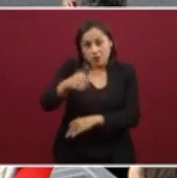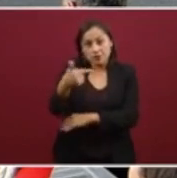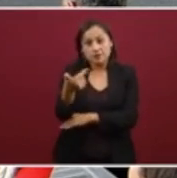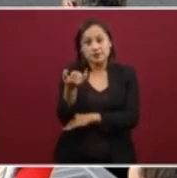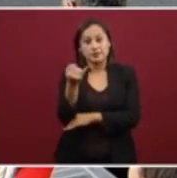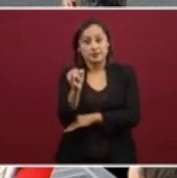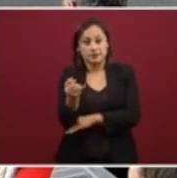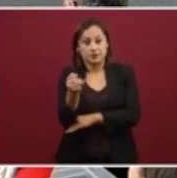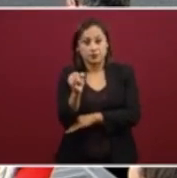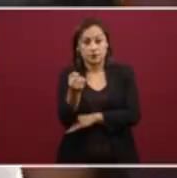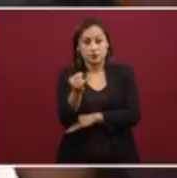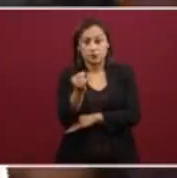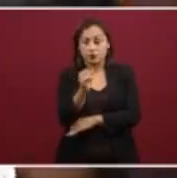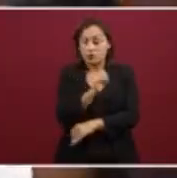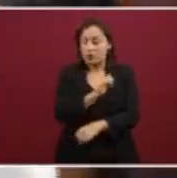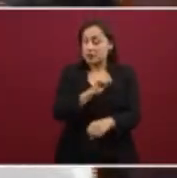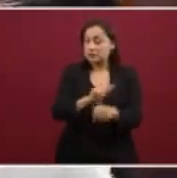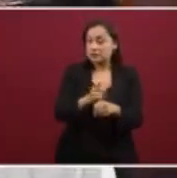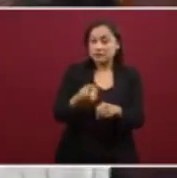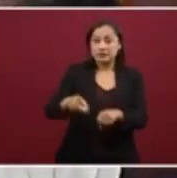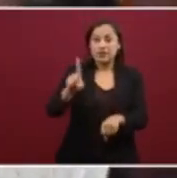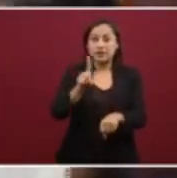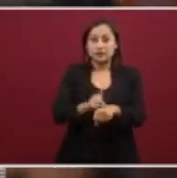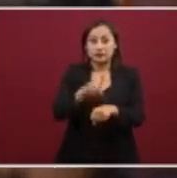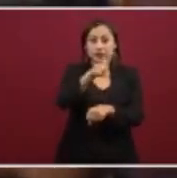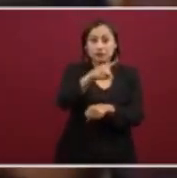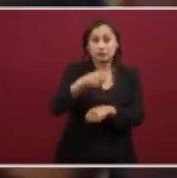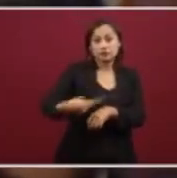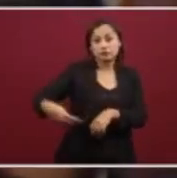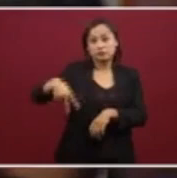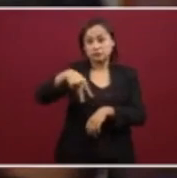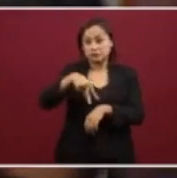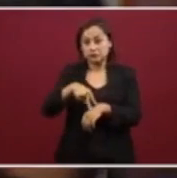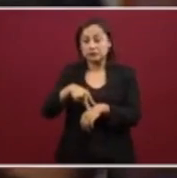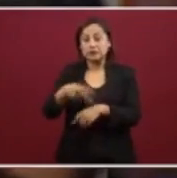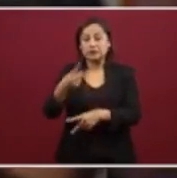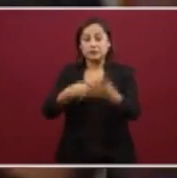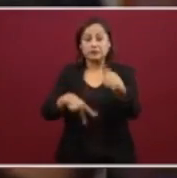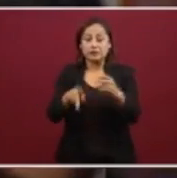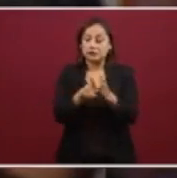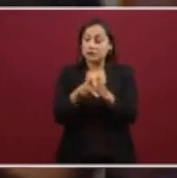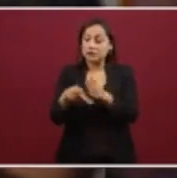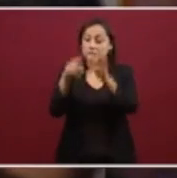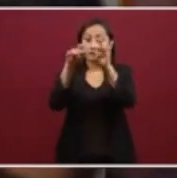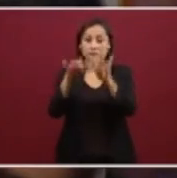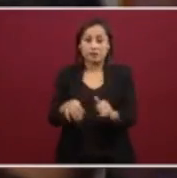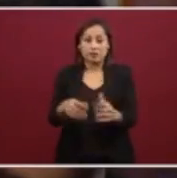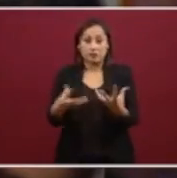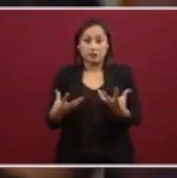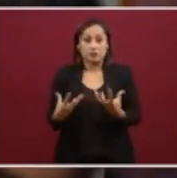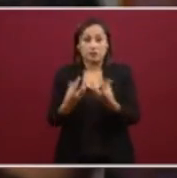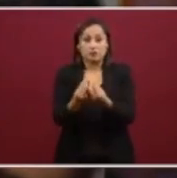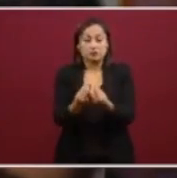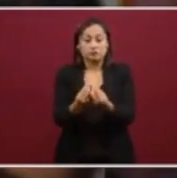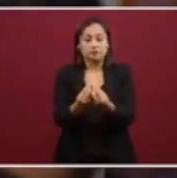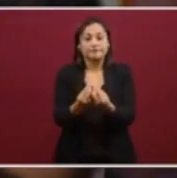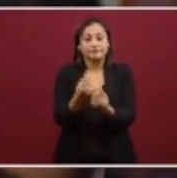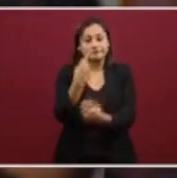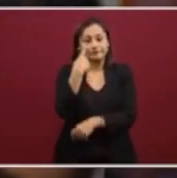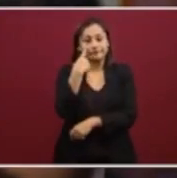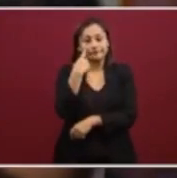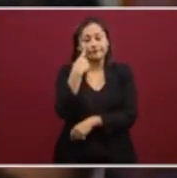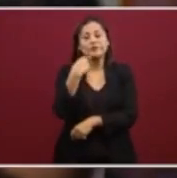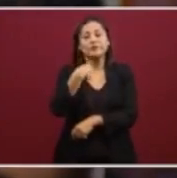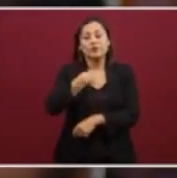de señalar que está con todo el gremio periodístico. ¿En qué sentido? Soy activista y a mí me